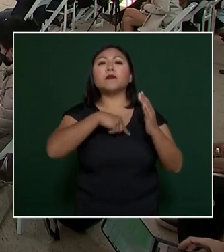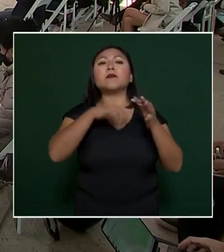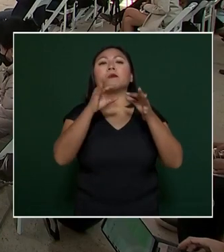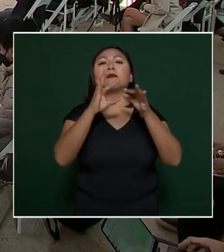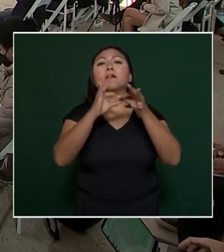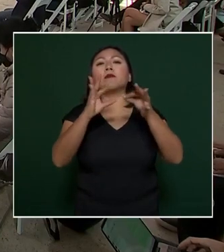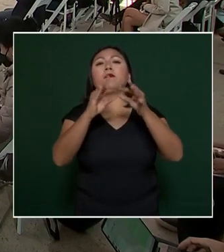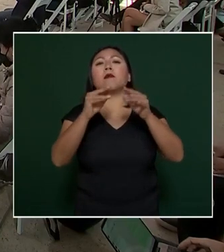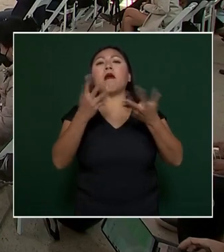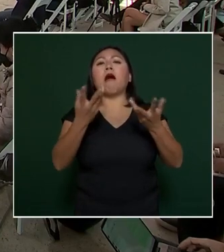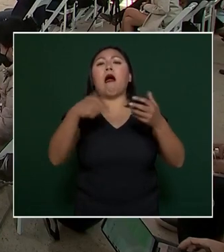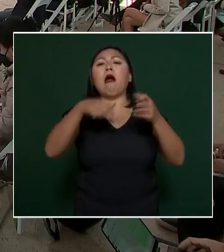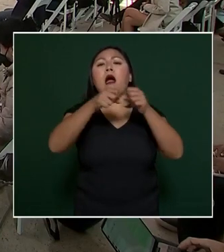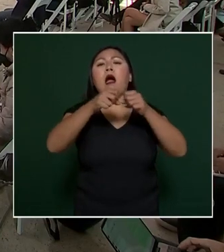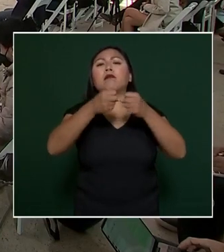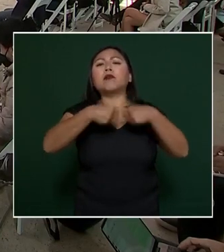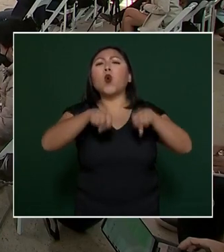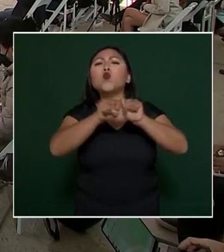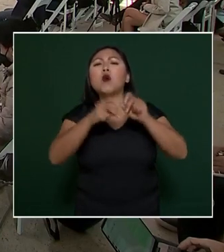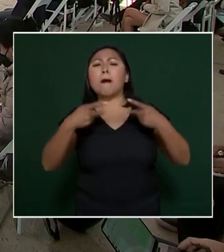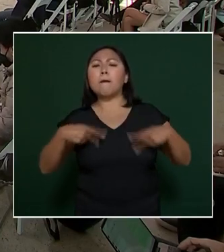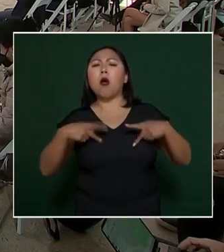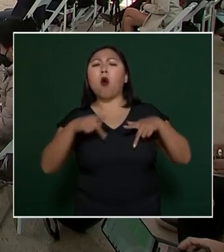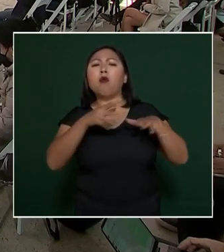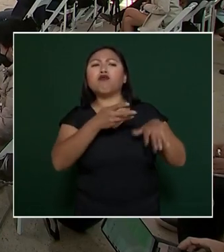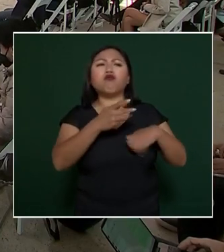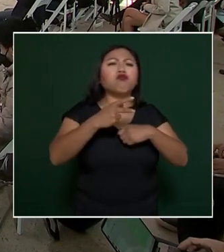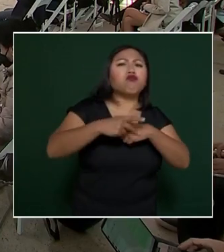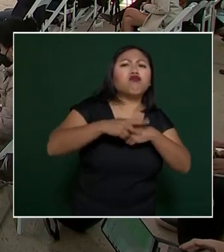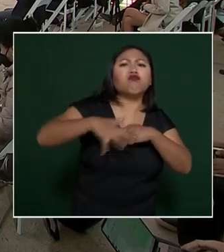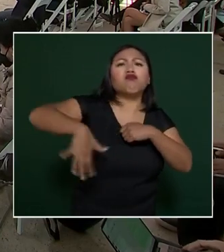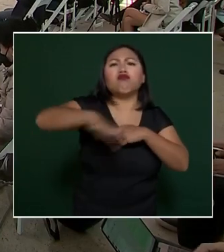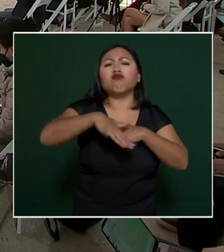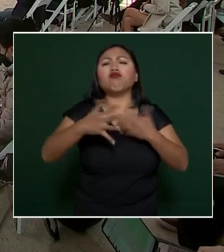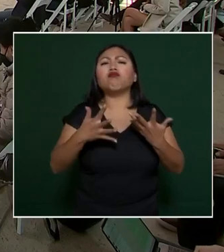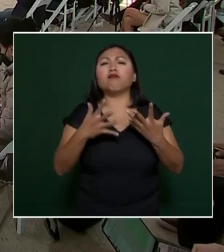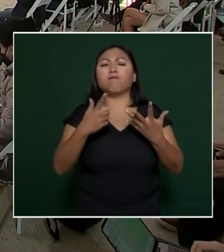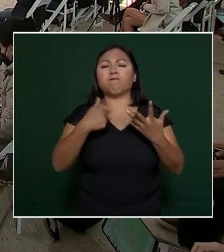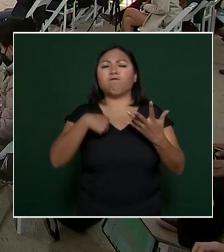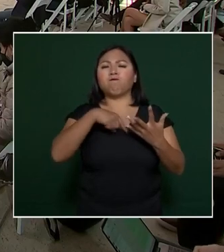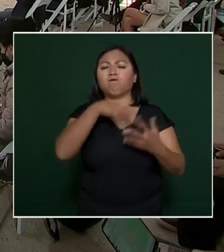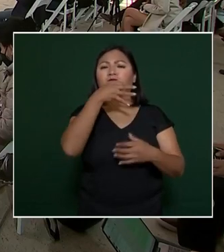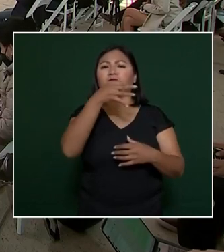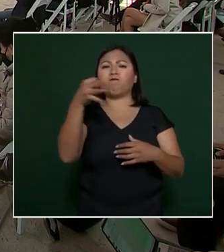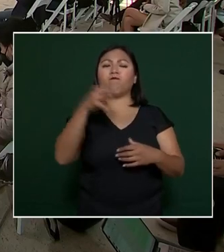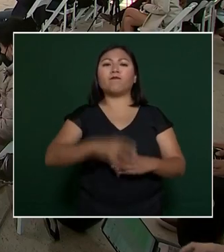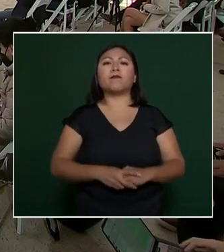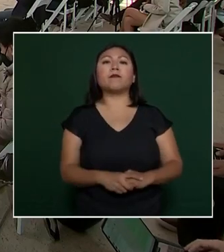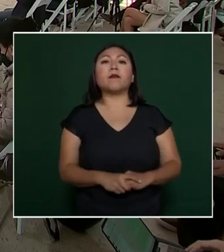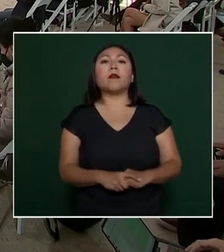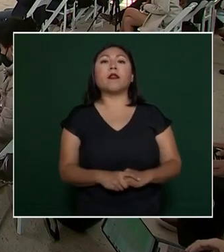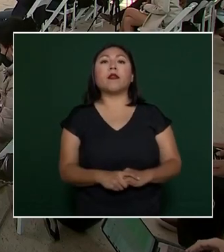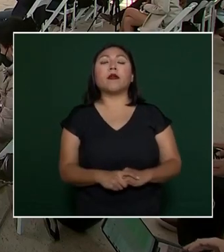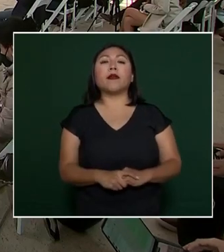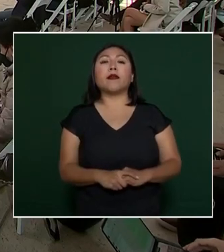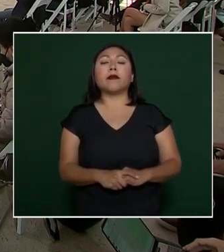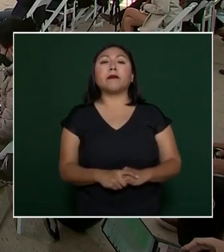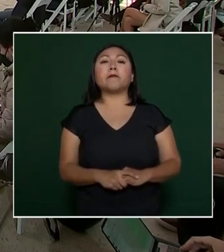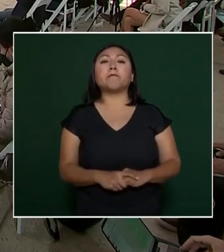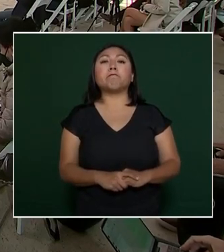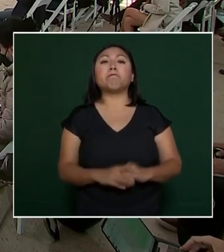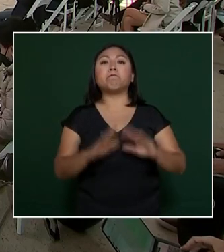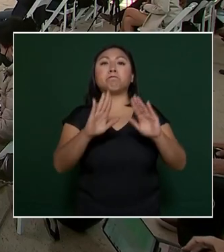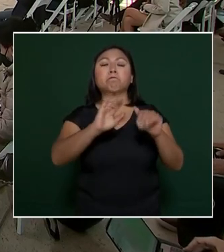California adelante por favor con la presentación bien iniciamos con con informar pues la